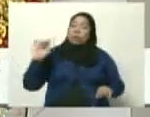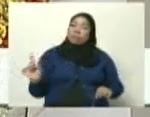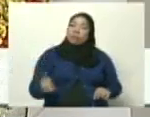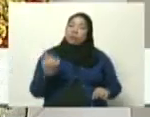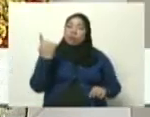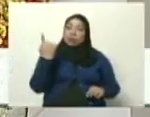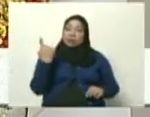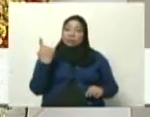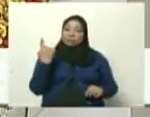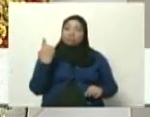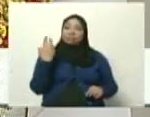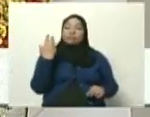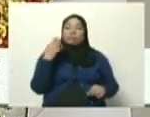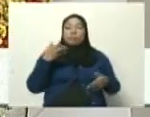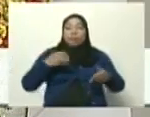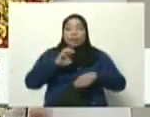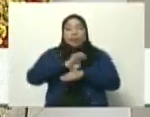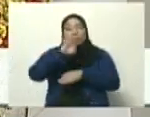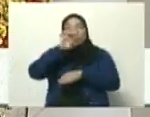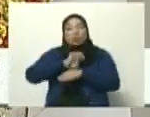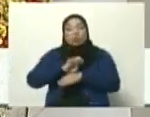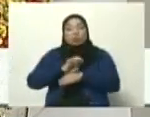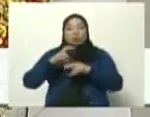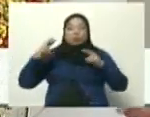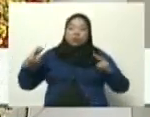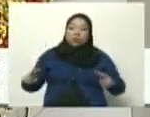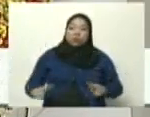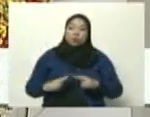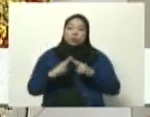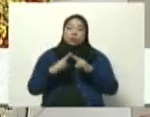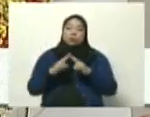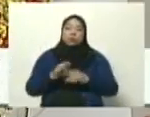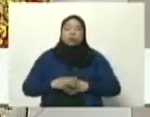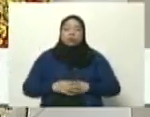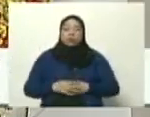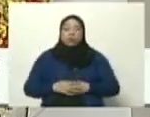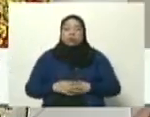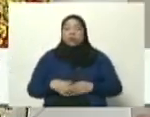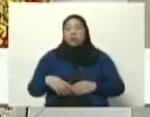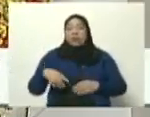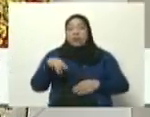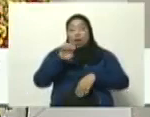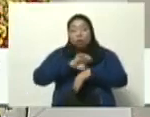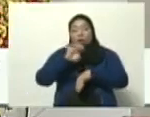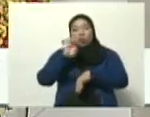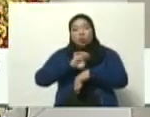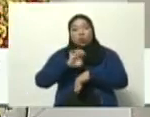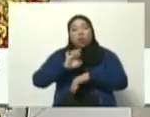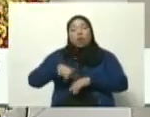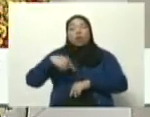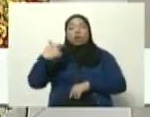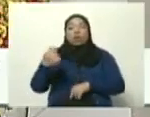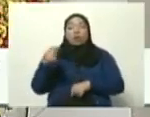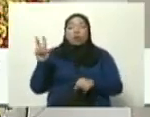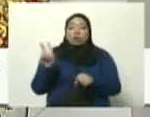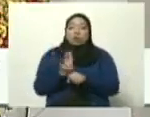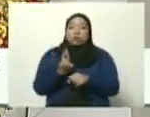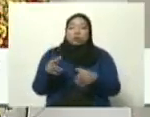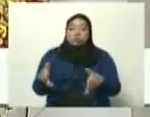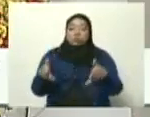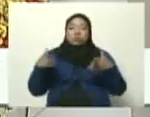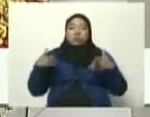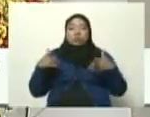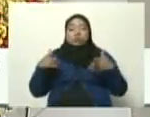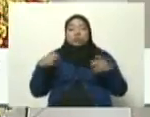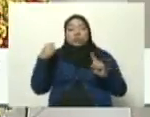vez en Quito, cuando el libertador hace su entrada triunfal a la capital ecuatoriana, luego de la victoria patriota en